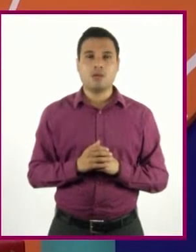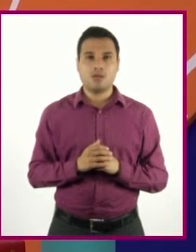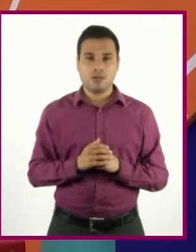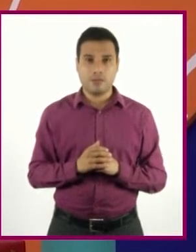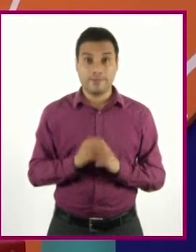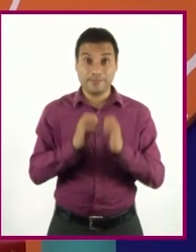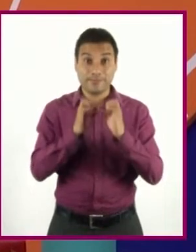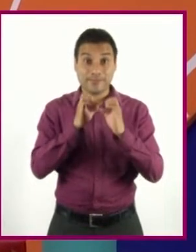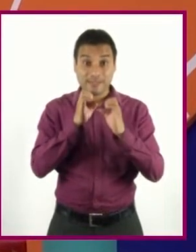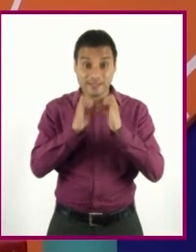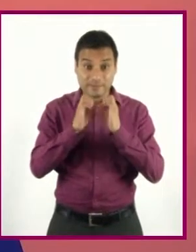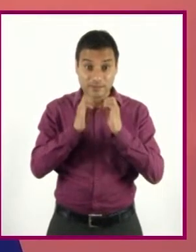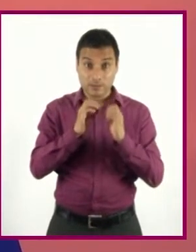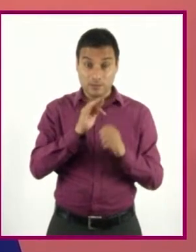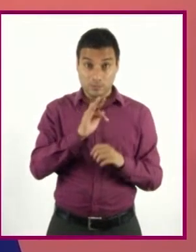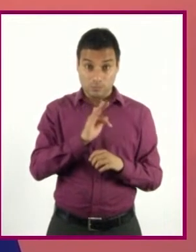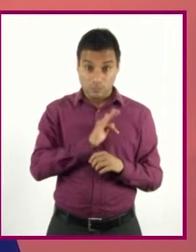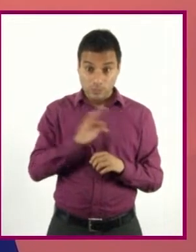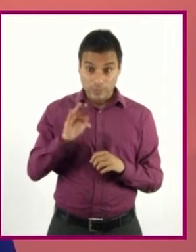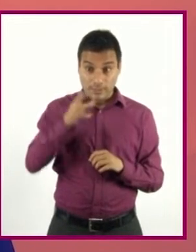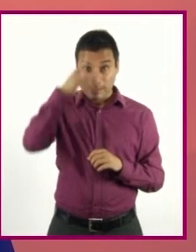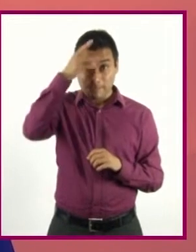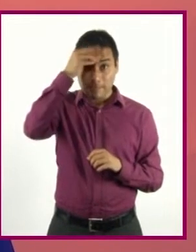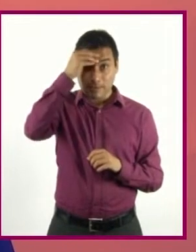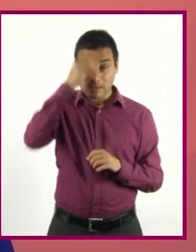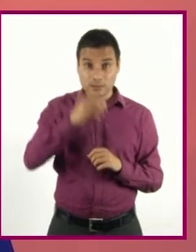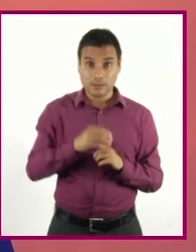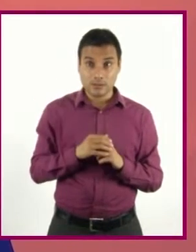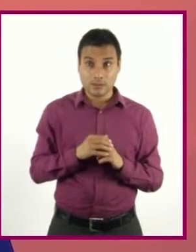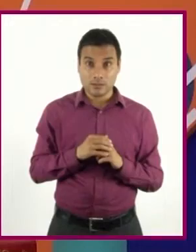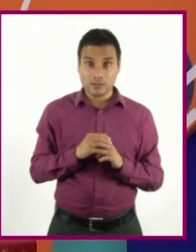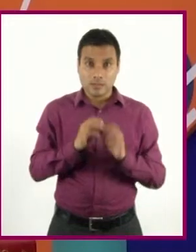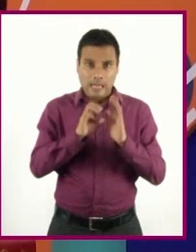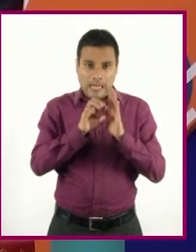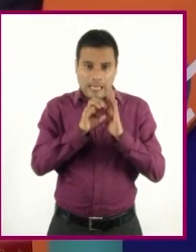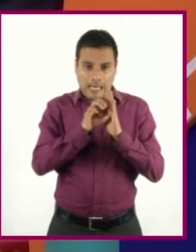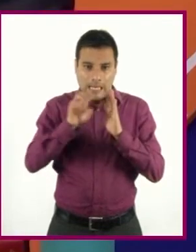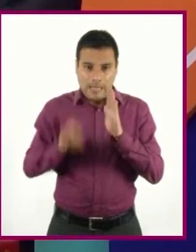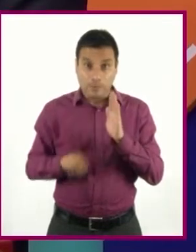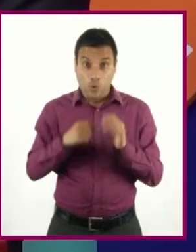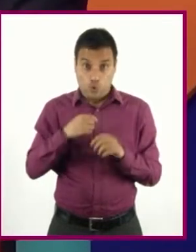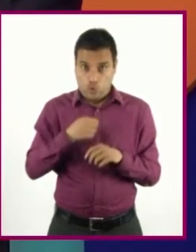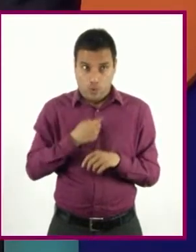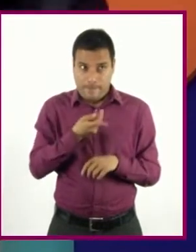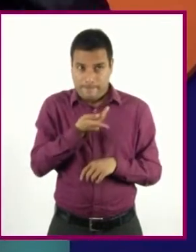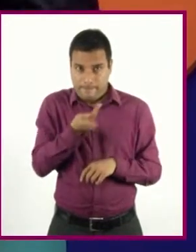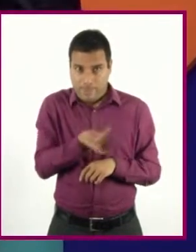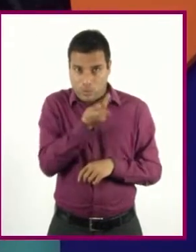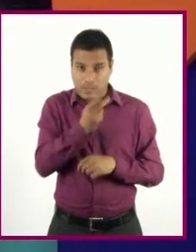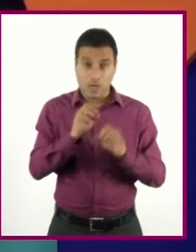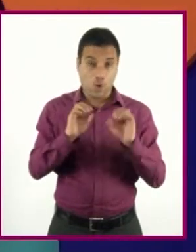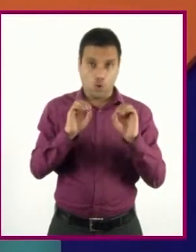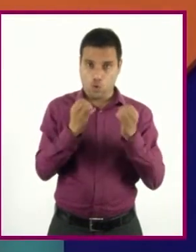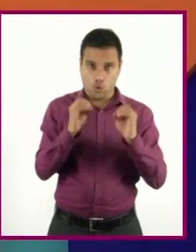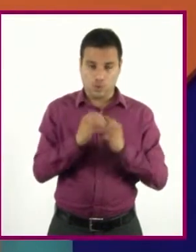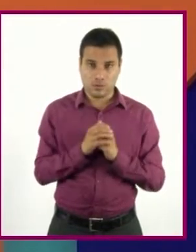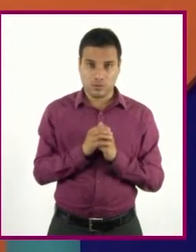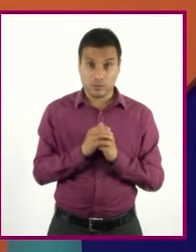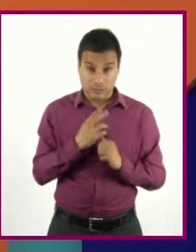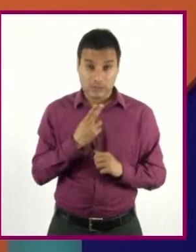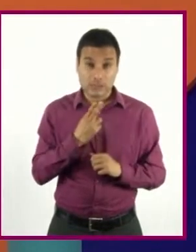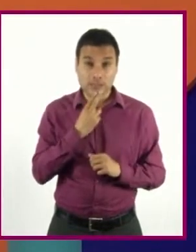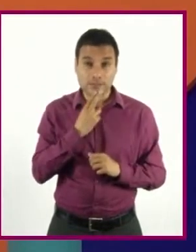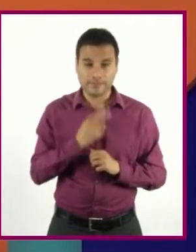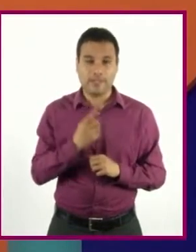las entrevistas aunque no sea uno el entrevistador? ¡Qué atinadas preguntas! Comenzaré respondiendo la